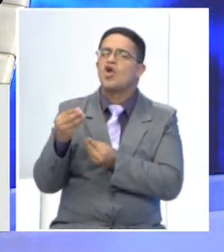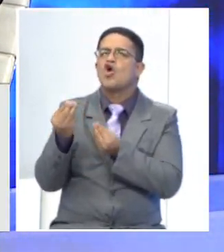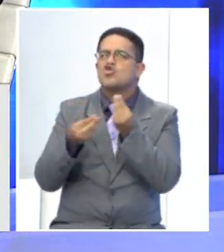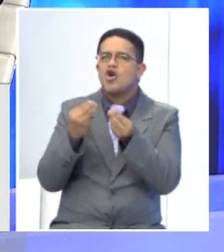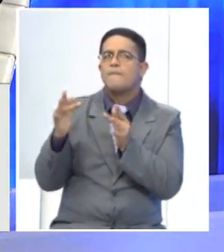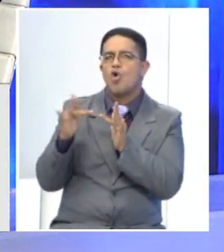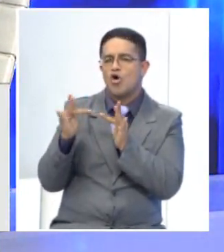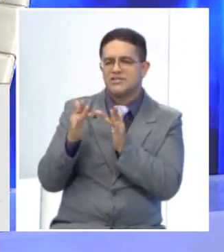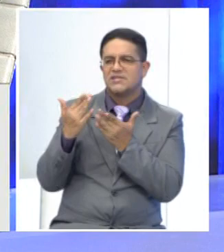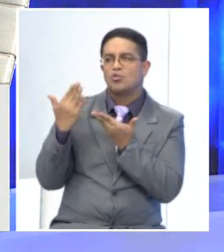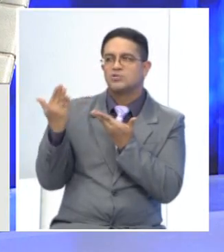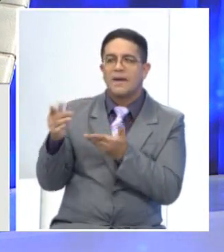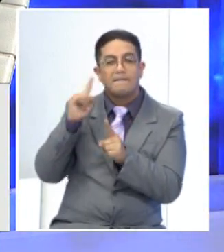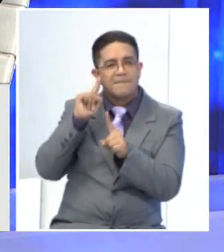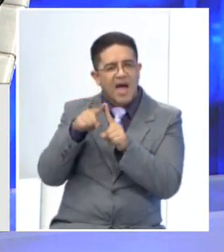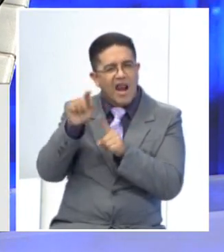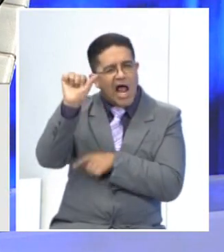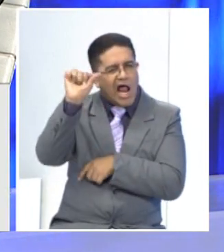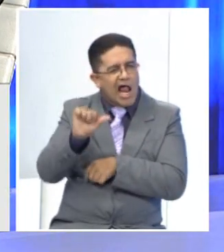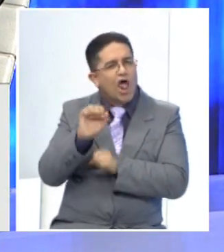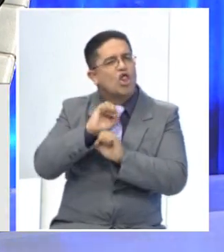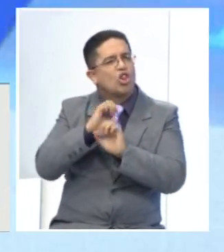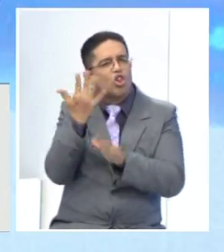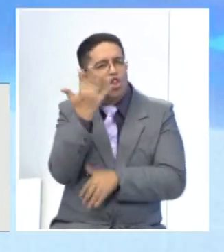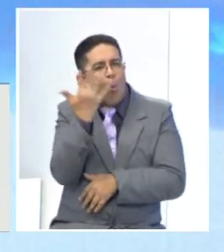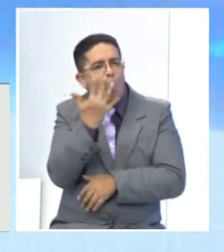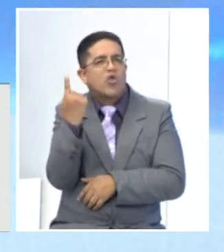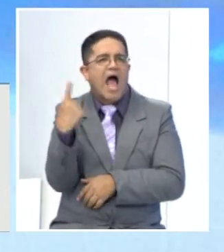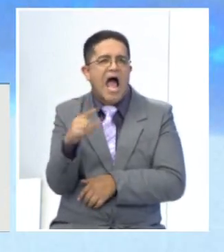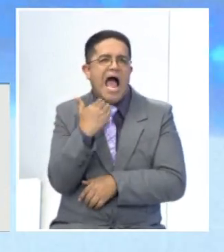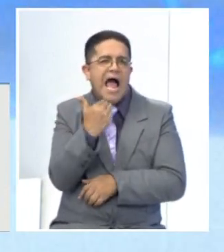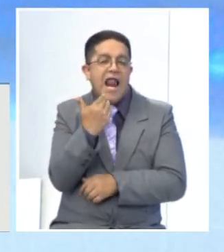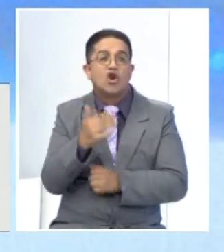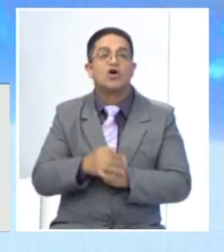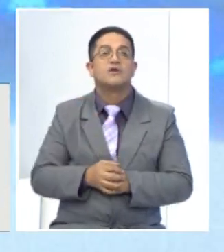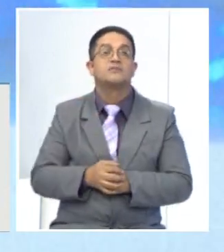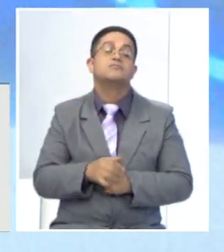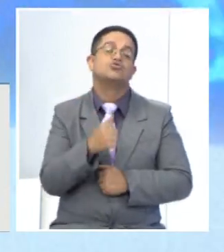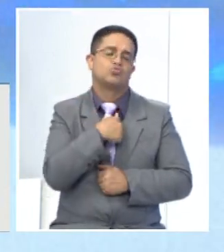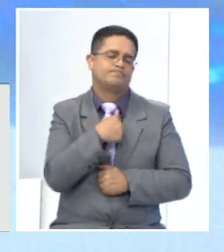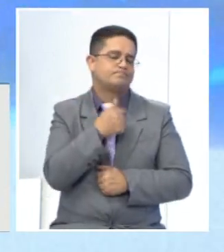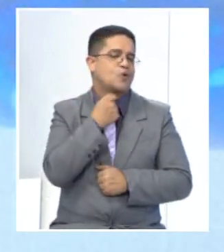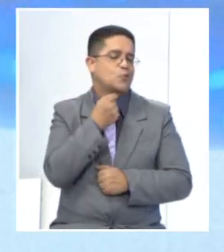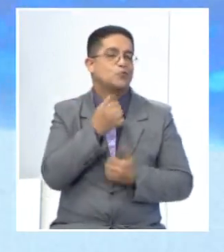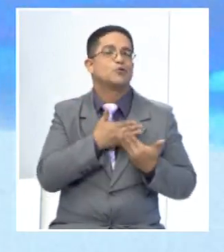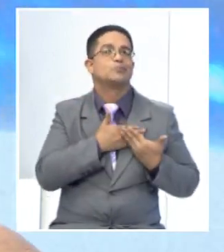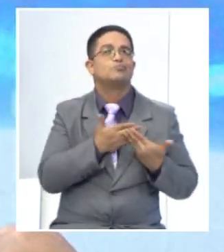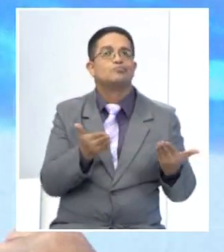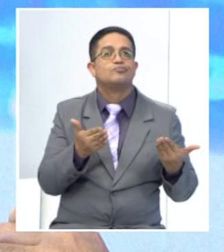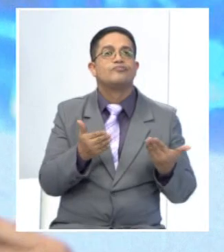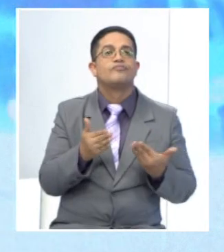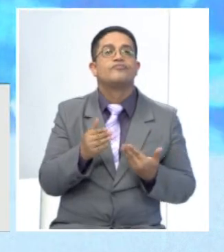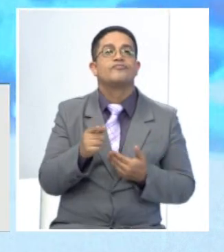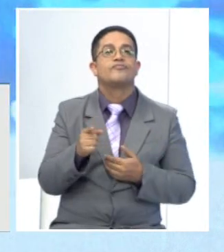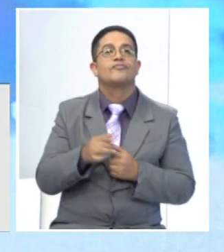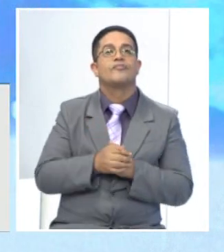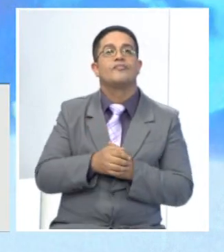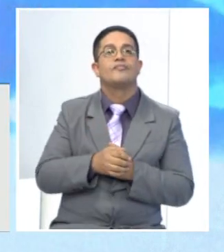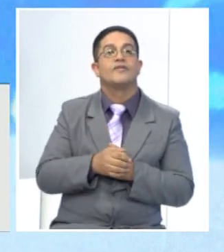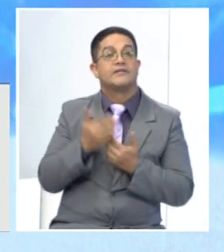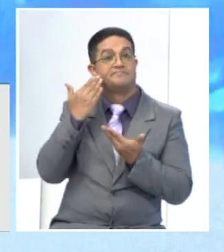pueden contactar para aclarar cualquier tipo de duda, doctor. Con mucho gusto, bueno, mi Instagram es